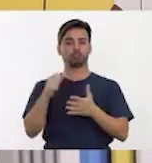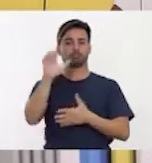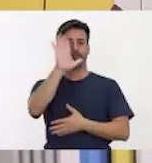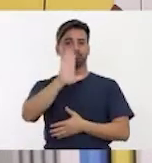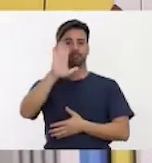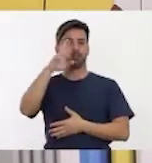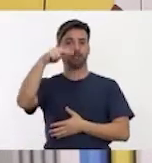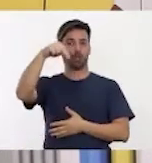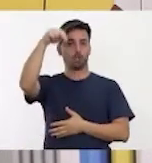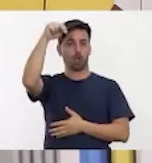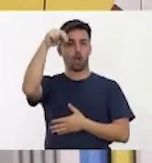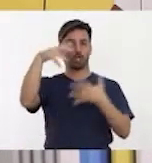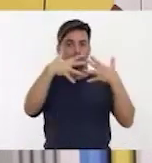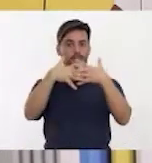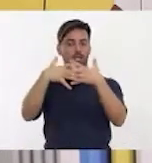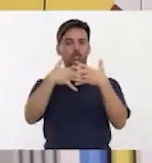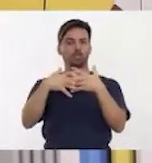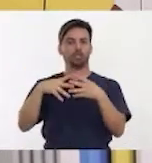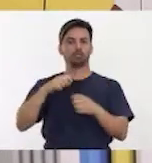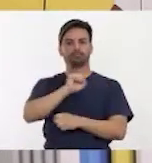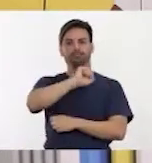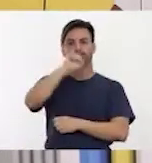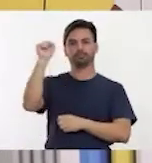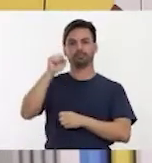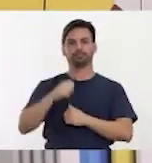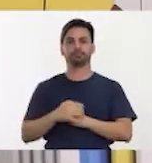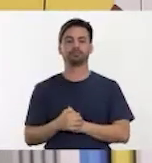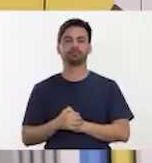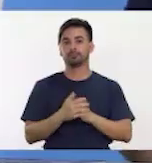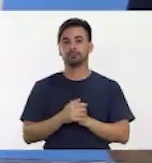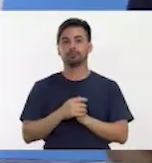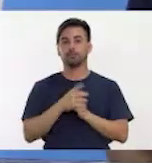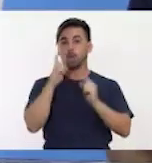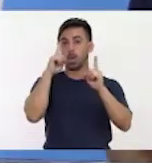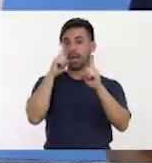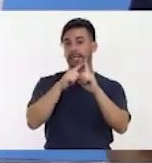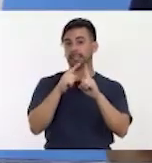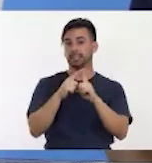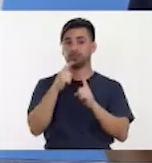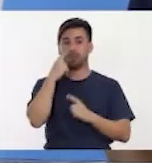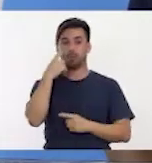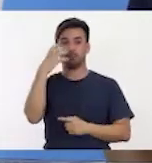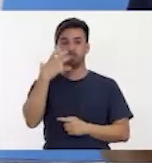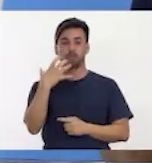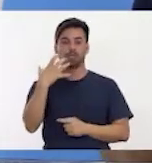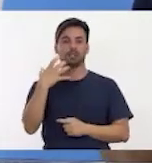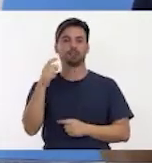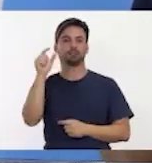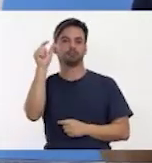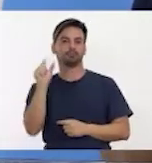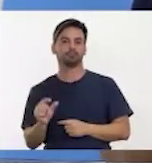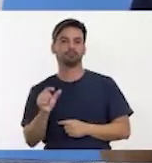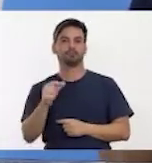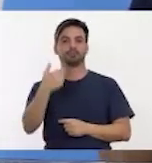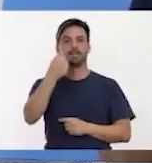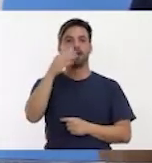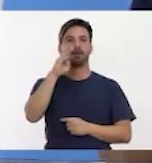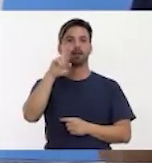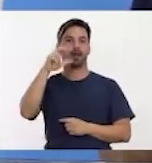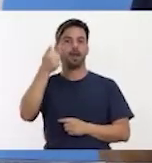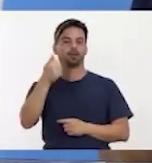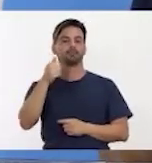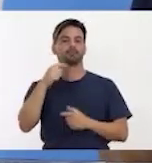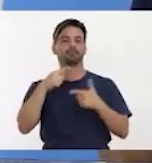al triunfo del norte en la Guerra de Secesión. Ustedes deben de caracterizar el papel